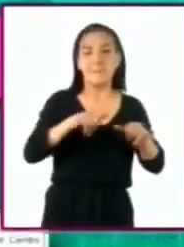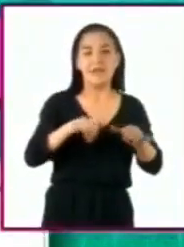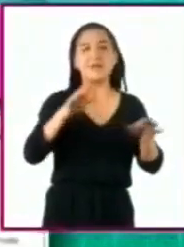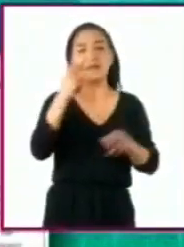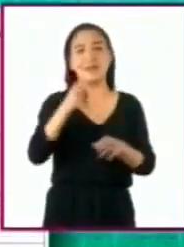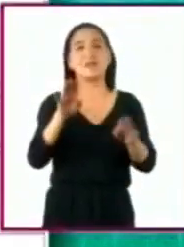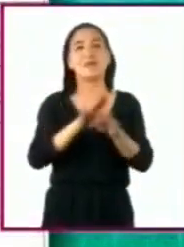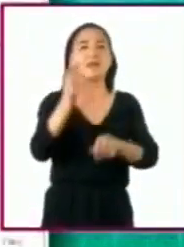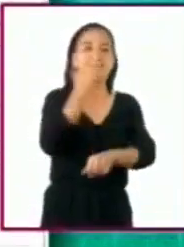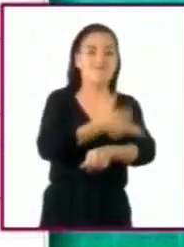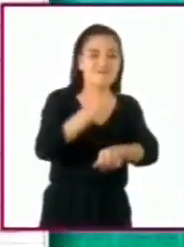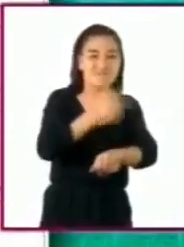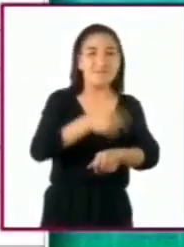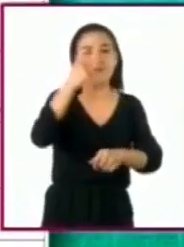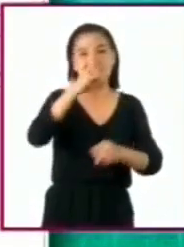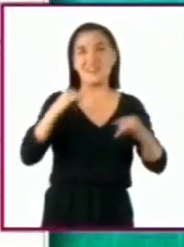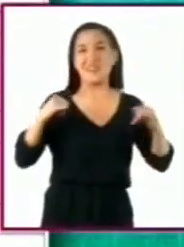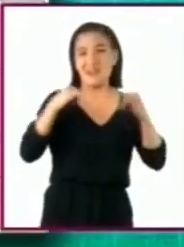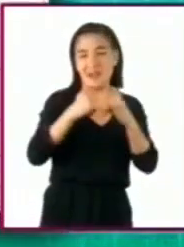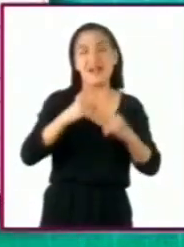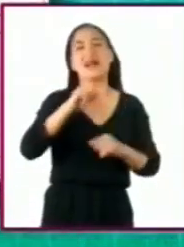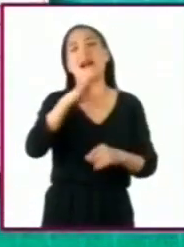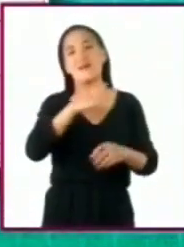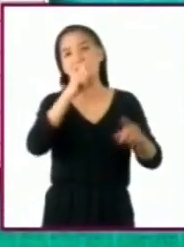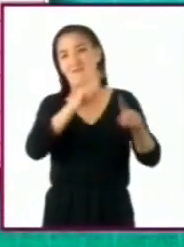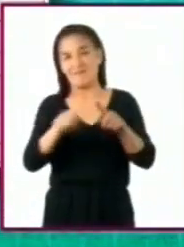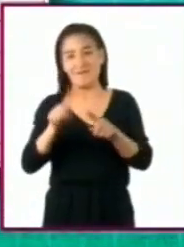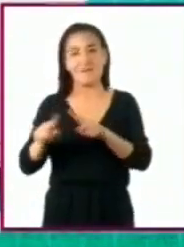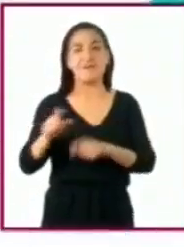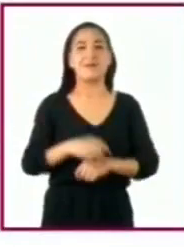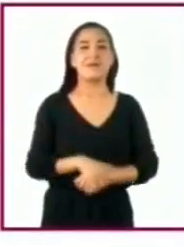de trámites institucionales, entre otros.